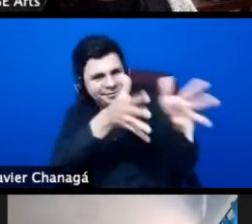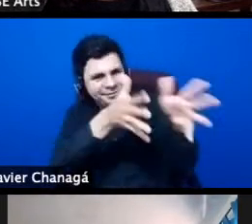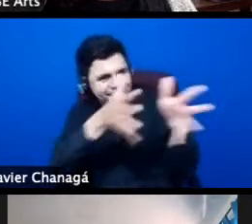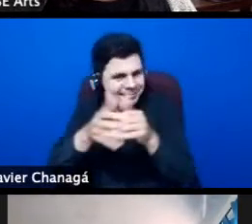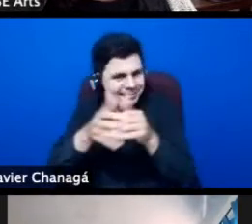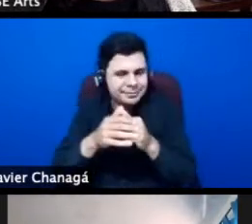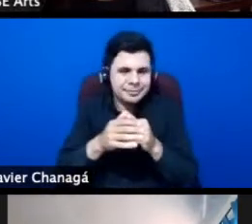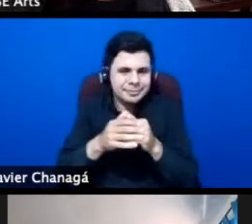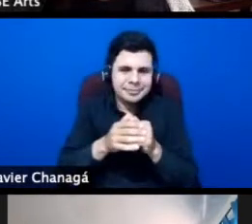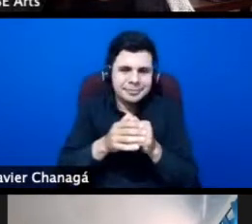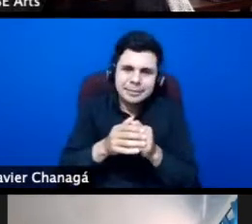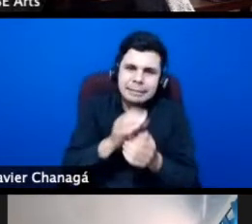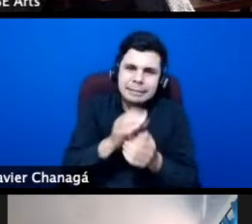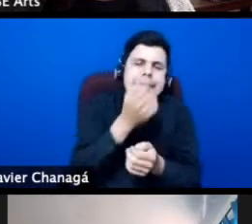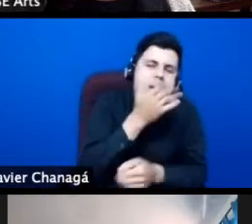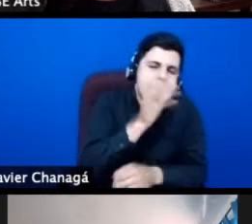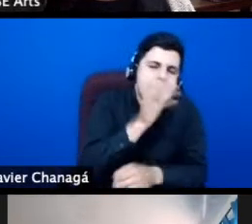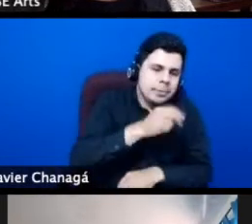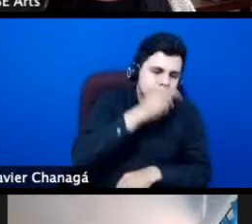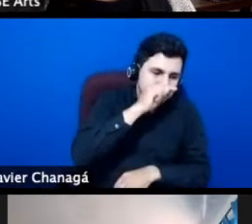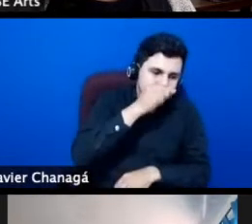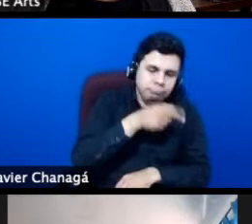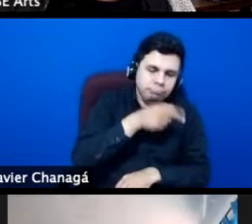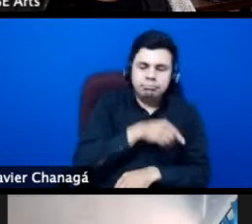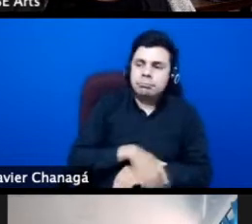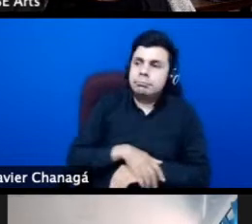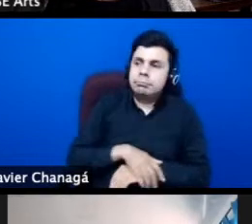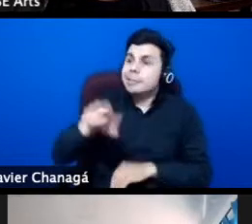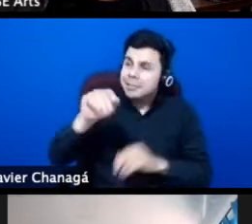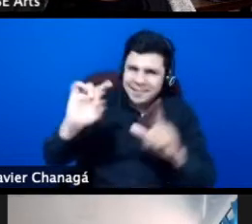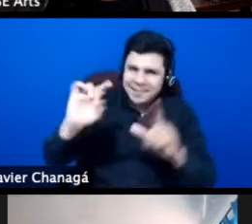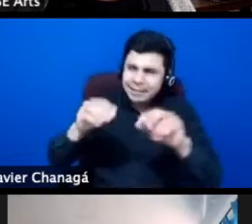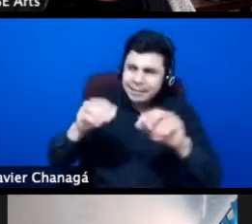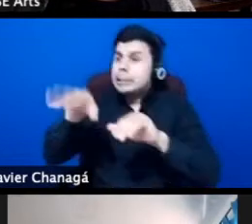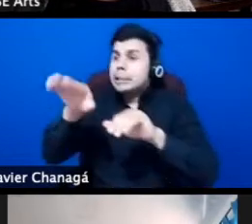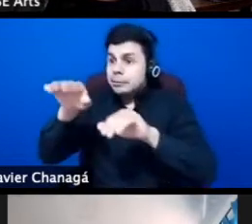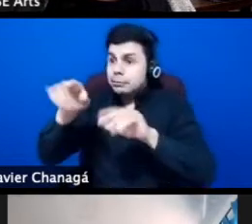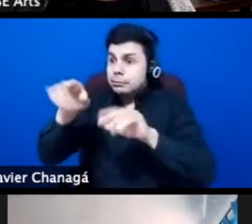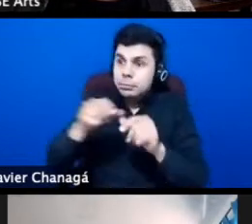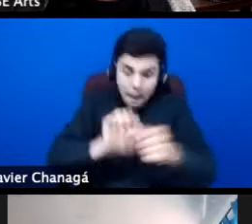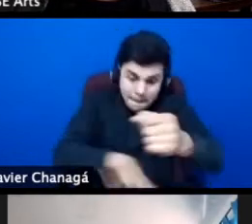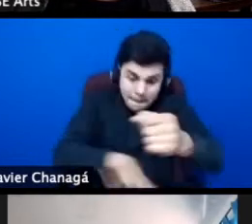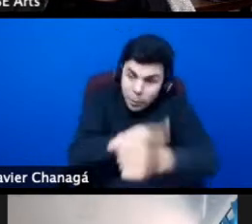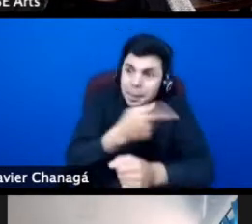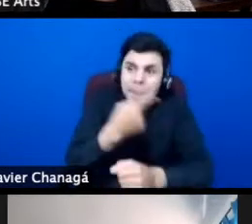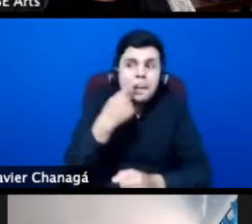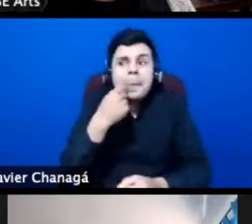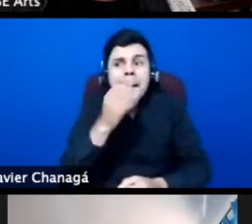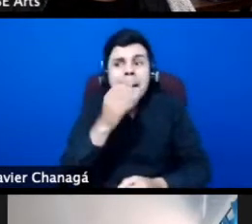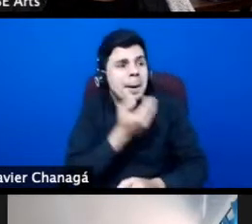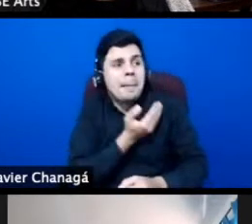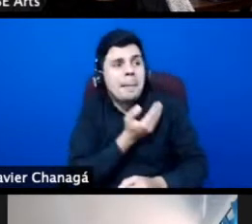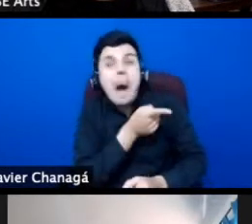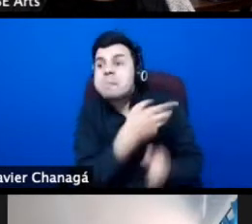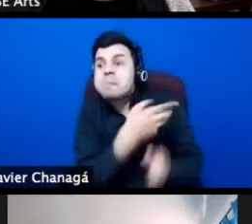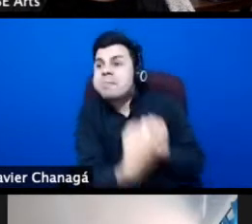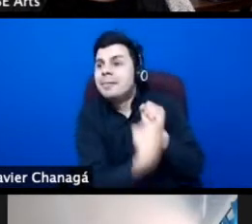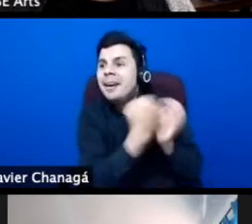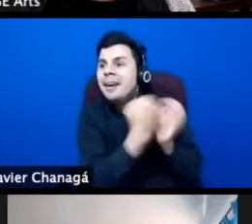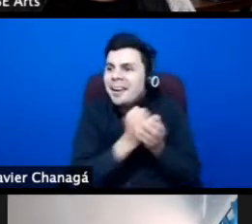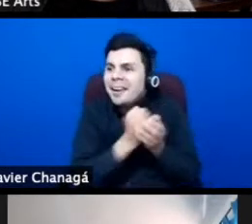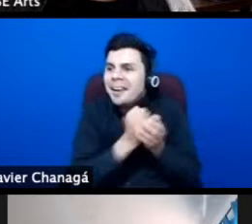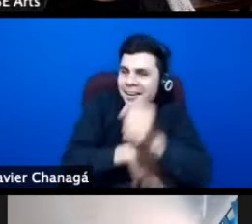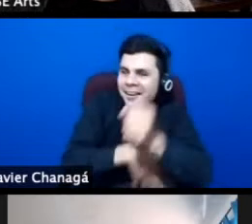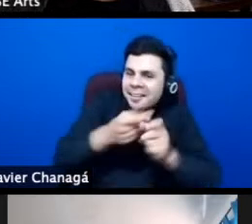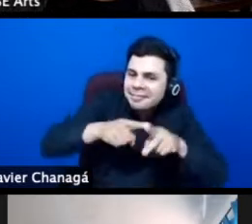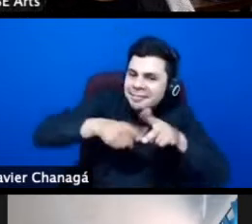estaba diciendo que la mamá estaba ayudándole a hacer el taller de poesía o el papá, o que estaban ayudándole a hacer el